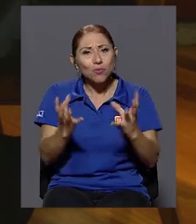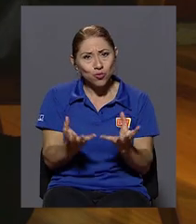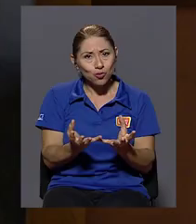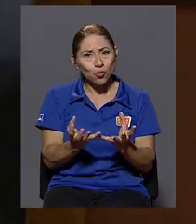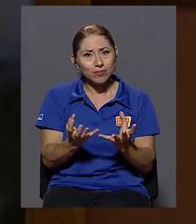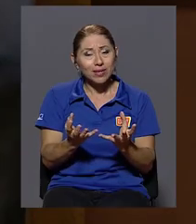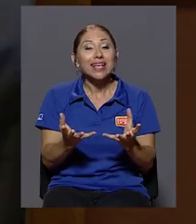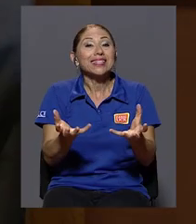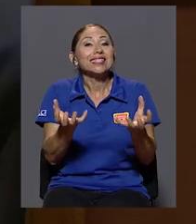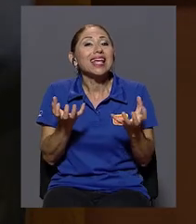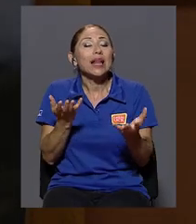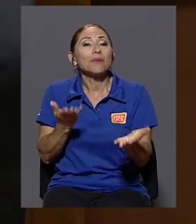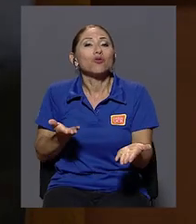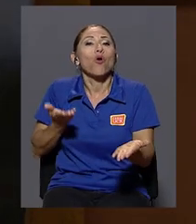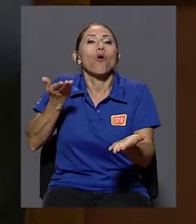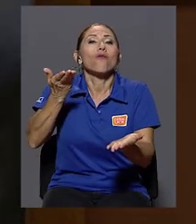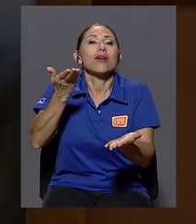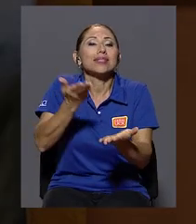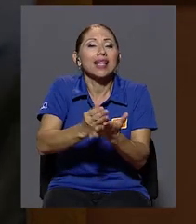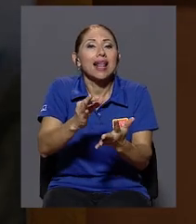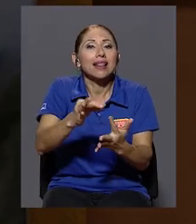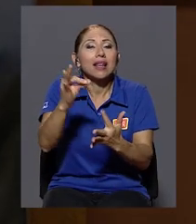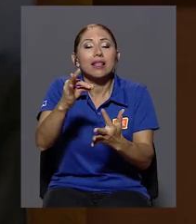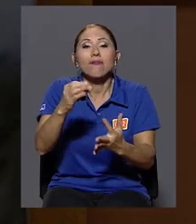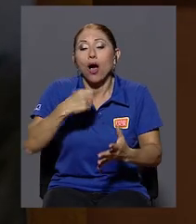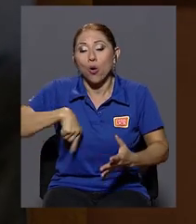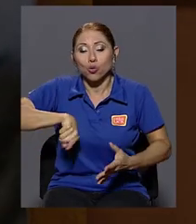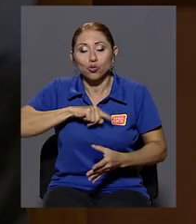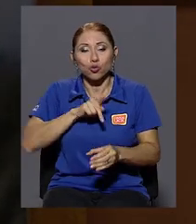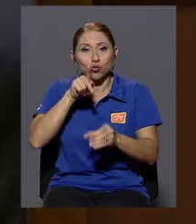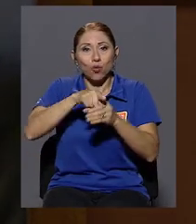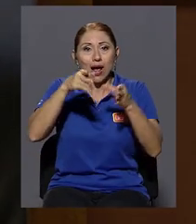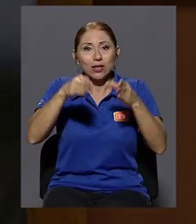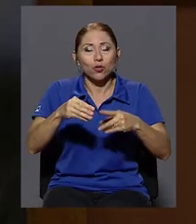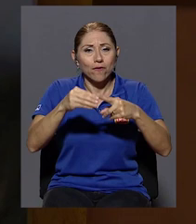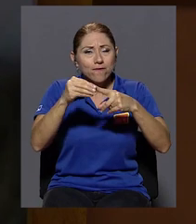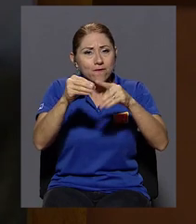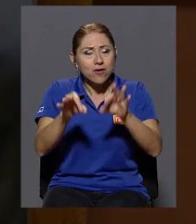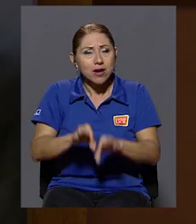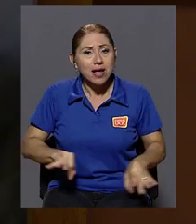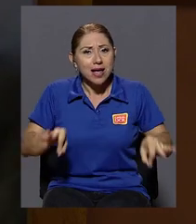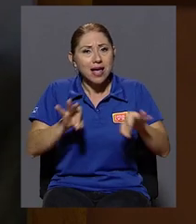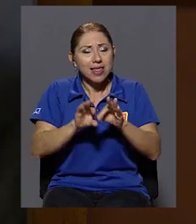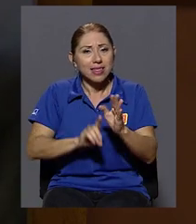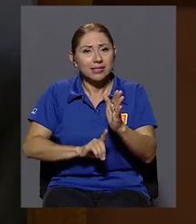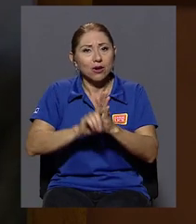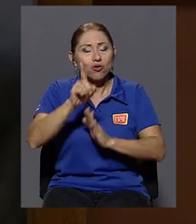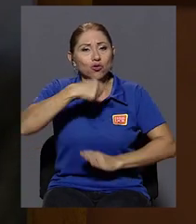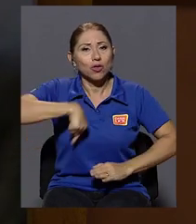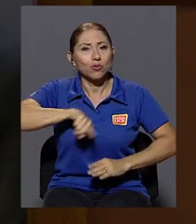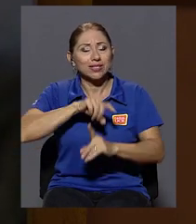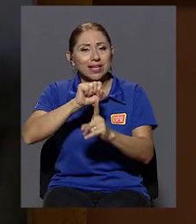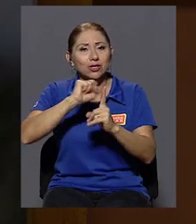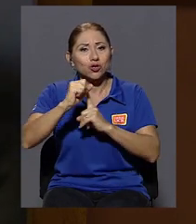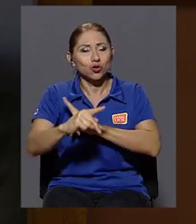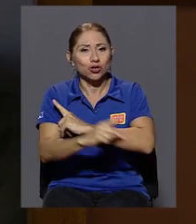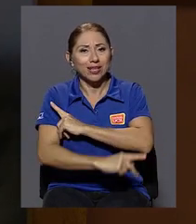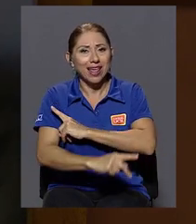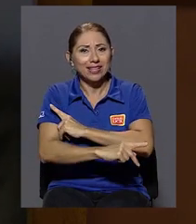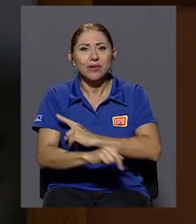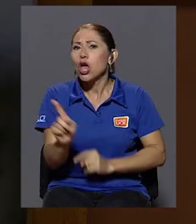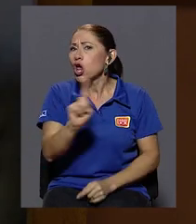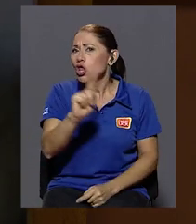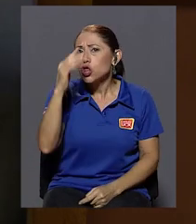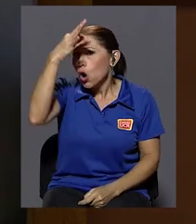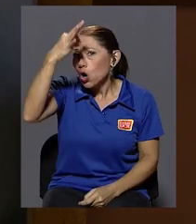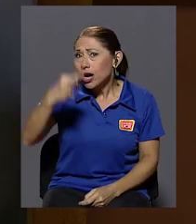una alternativa o ser un actor fundamental o importante en el desarrollo de nuestras sociedades. No